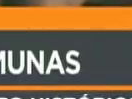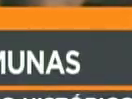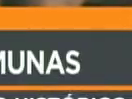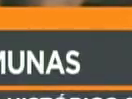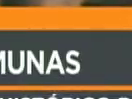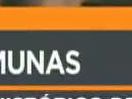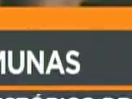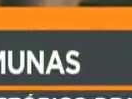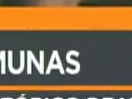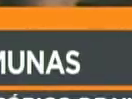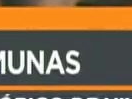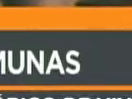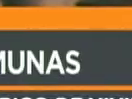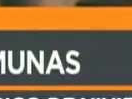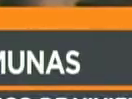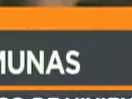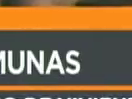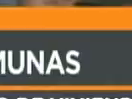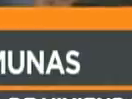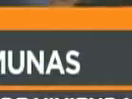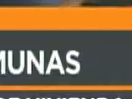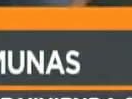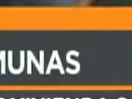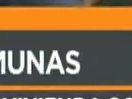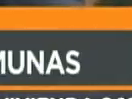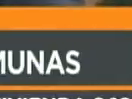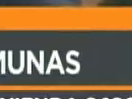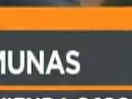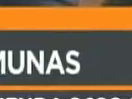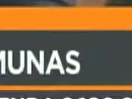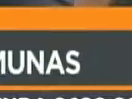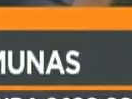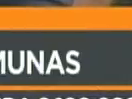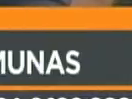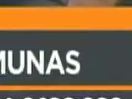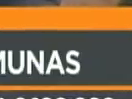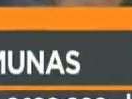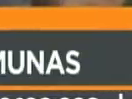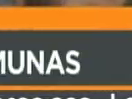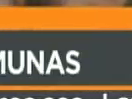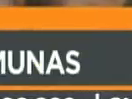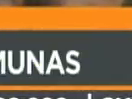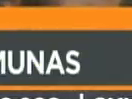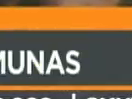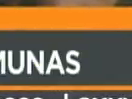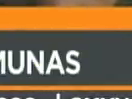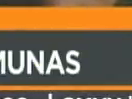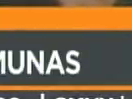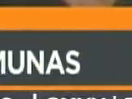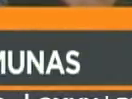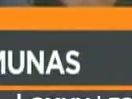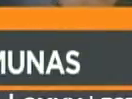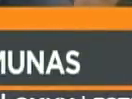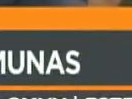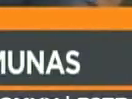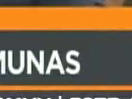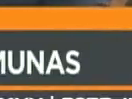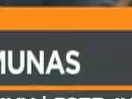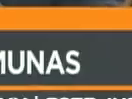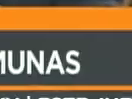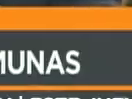la votación, presidente. Estados Unidos aspiraba sacar 27, 28 votos. Los